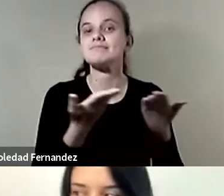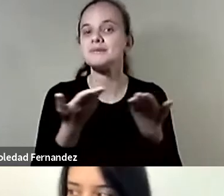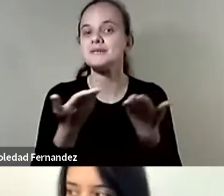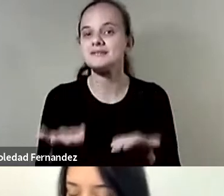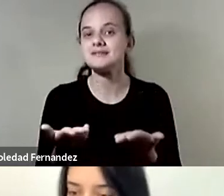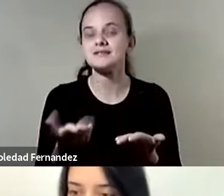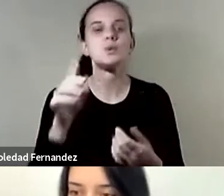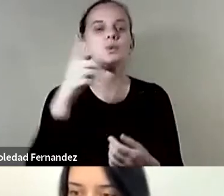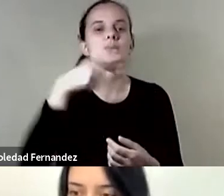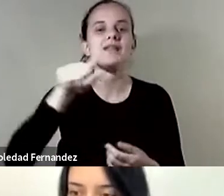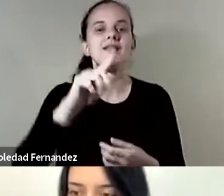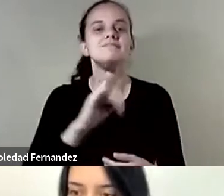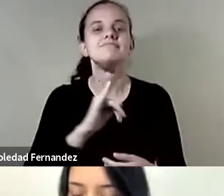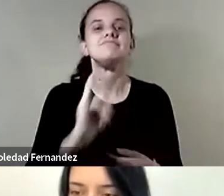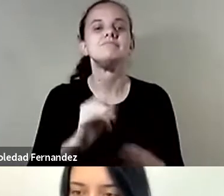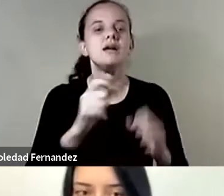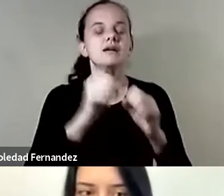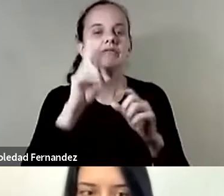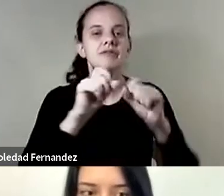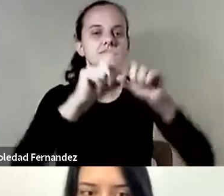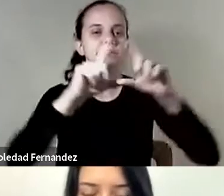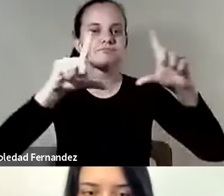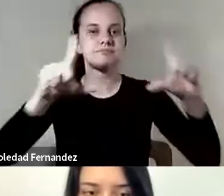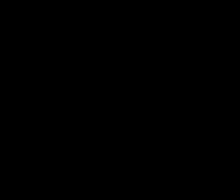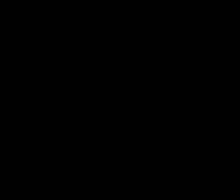mi pantalla. Vamos a compartir.